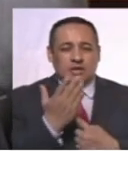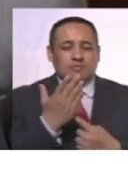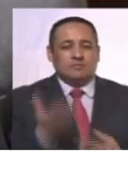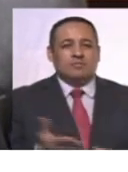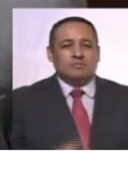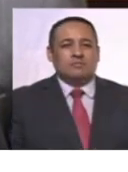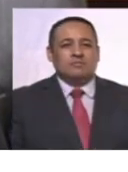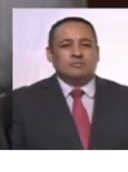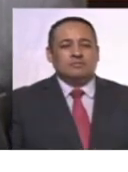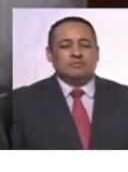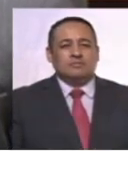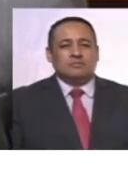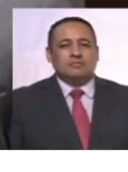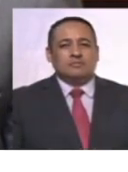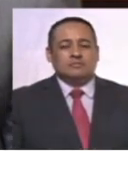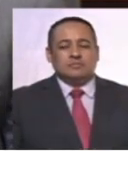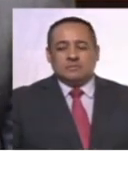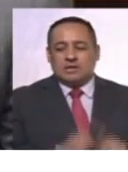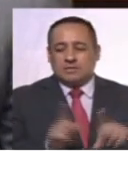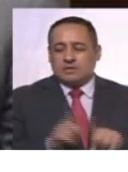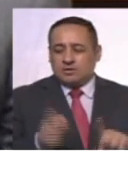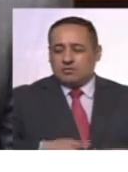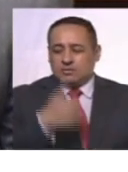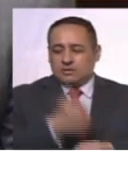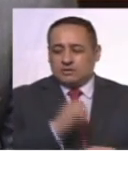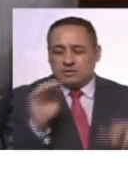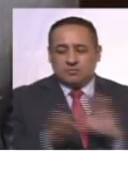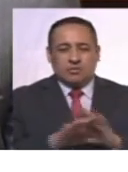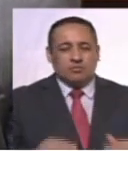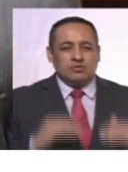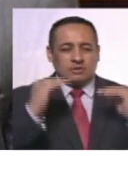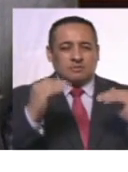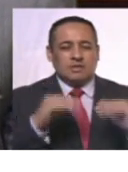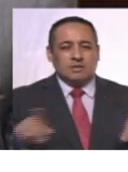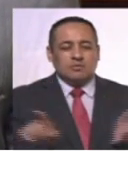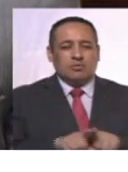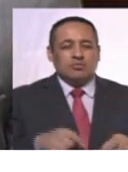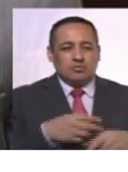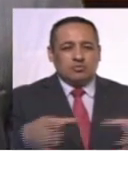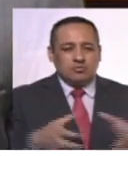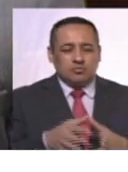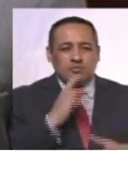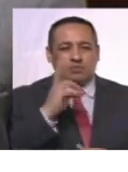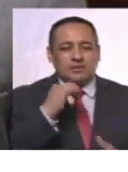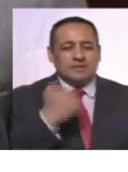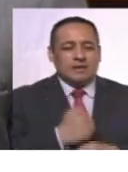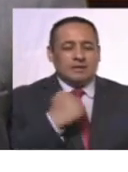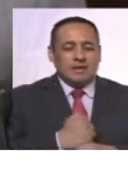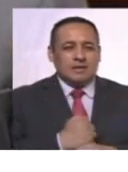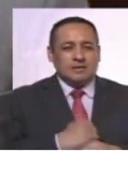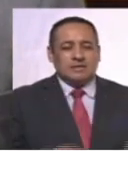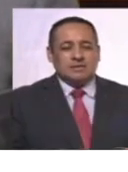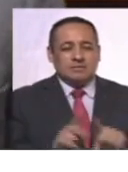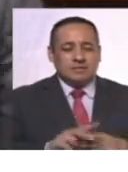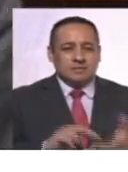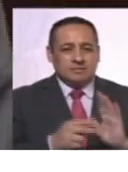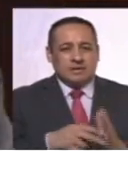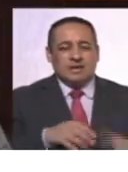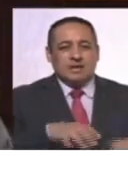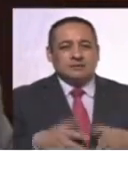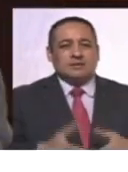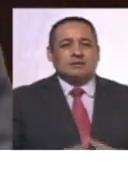impuesto. Aquí están las competencias y las capacidades que los docentes tienen que trabajar. Y eso es lo que están